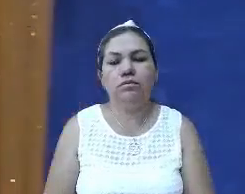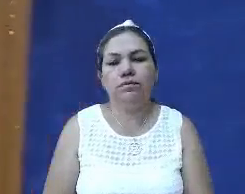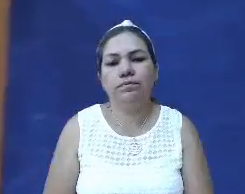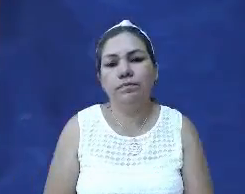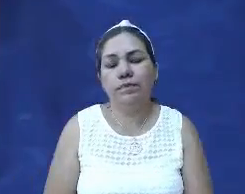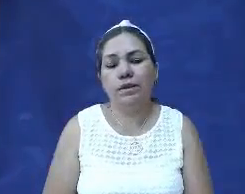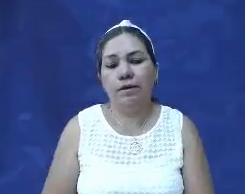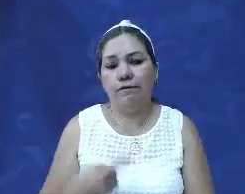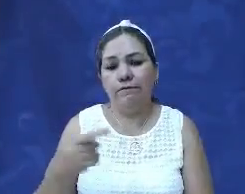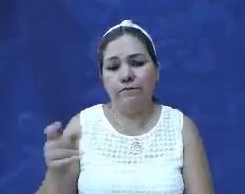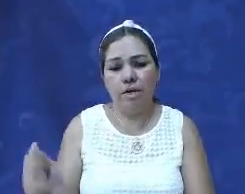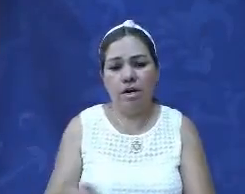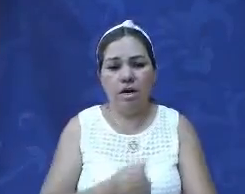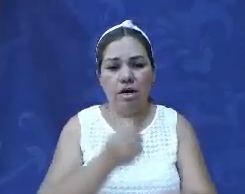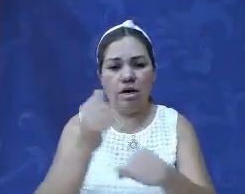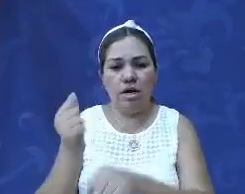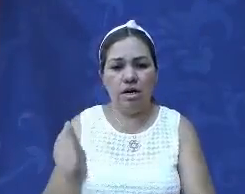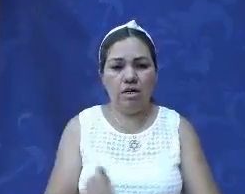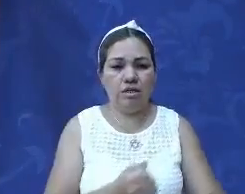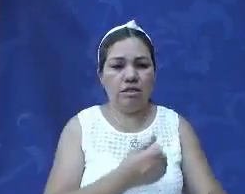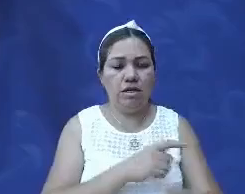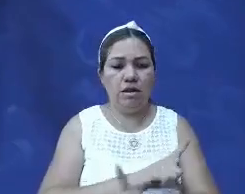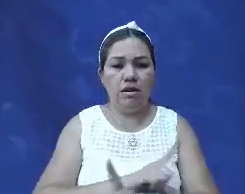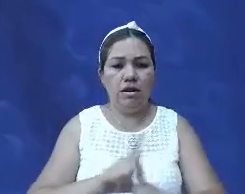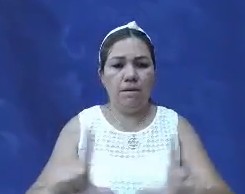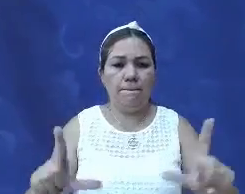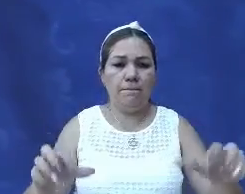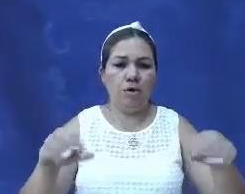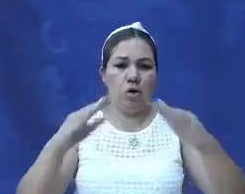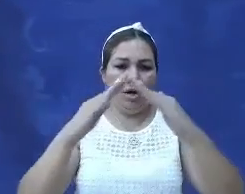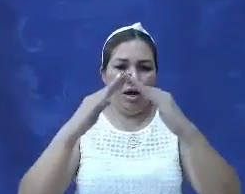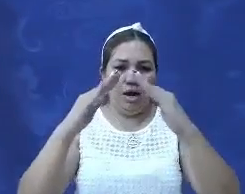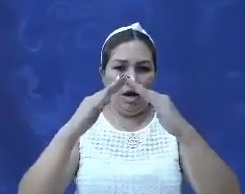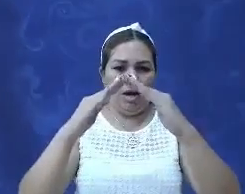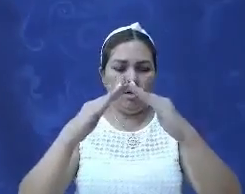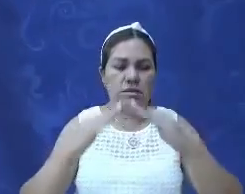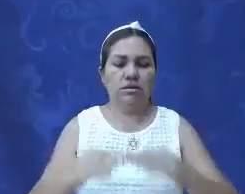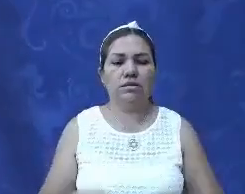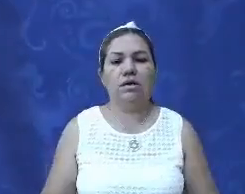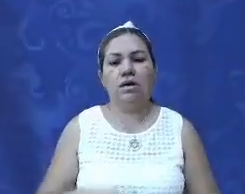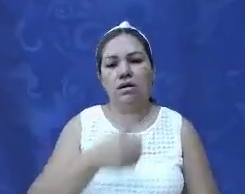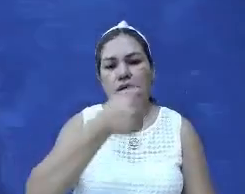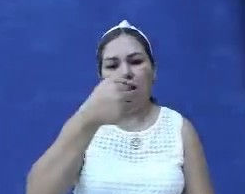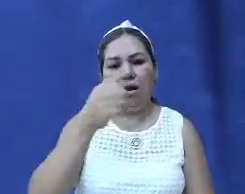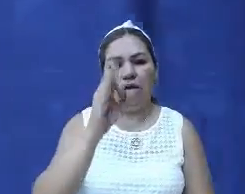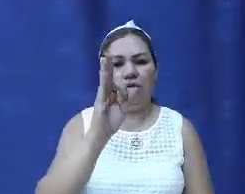y Él barre la casa, Él limpia la casa y Él adorna la casa.